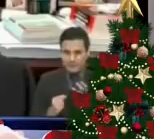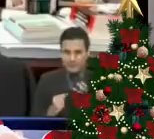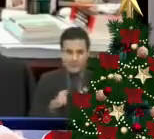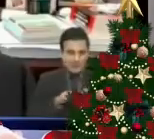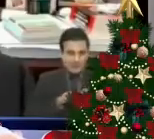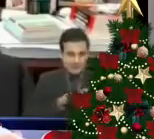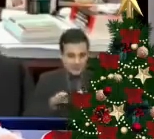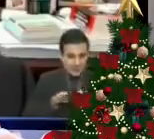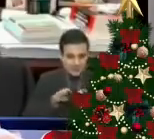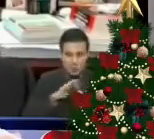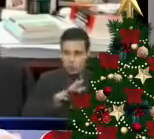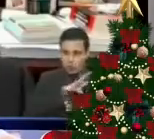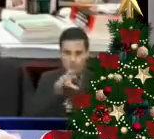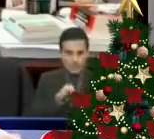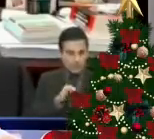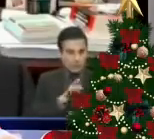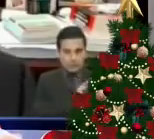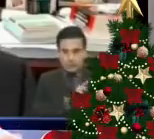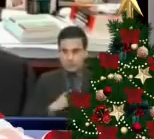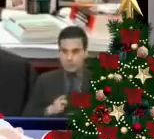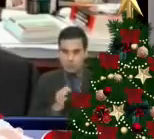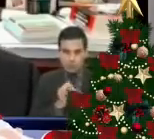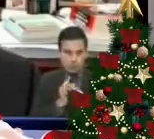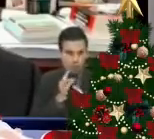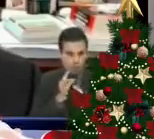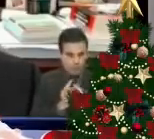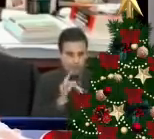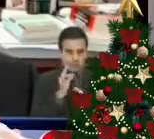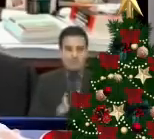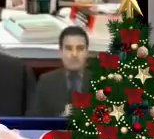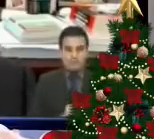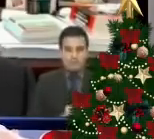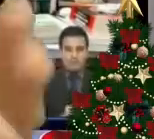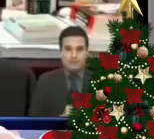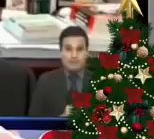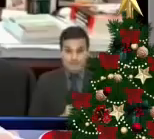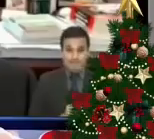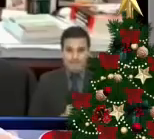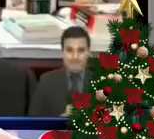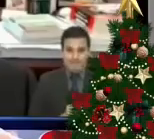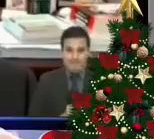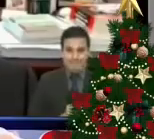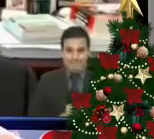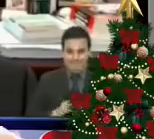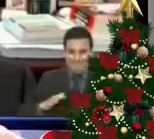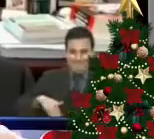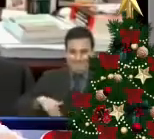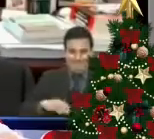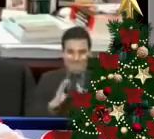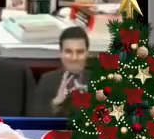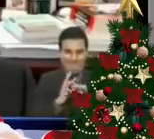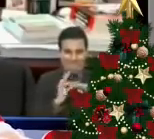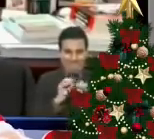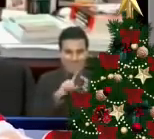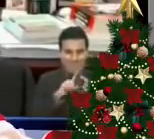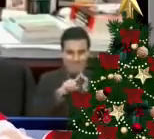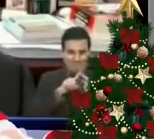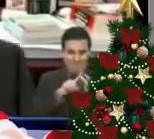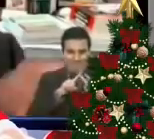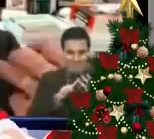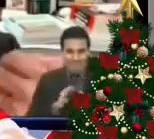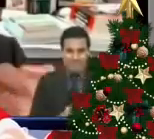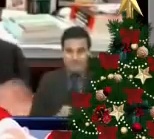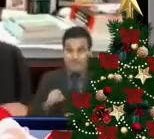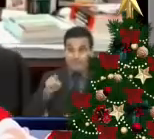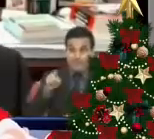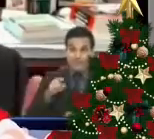otras atribuciones, como es la de promocionar la democracia y todo esto que hace, ¿no? Que eso ya es, digamos, lo